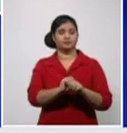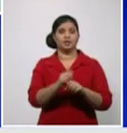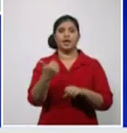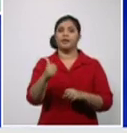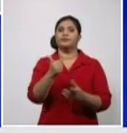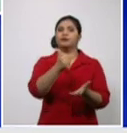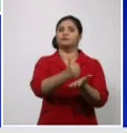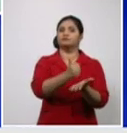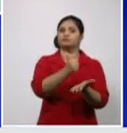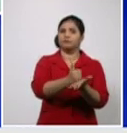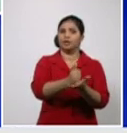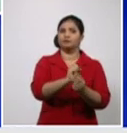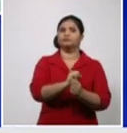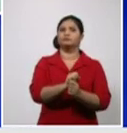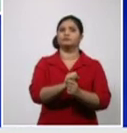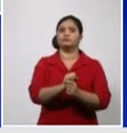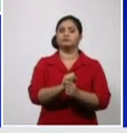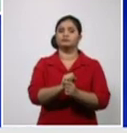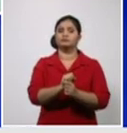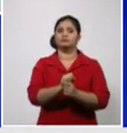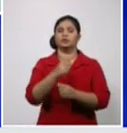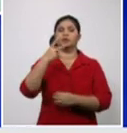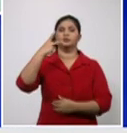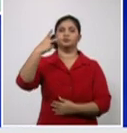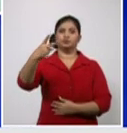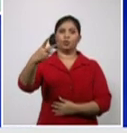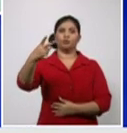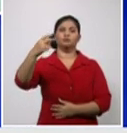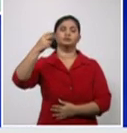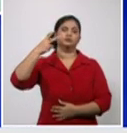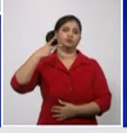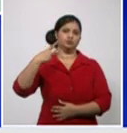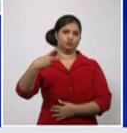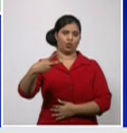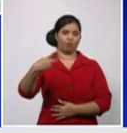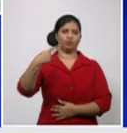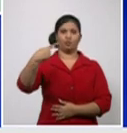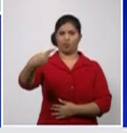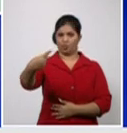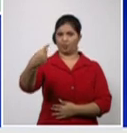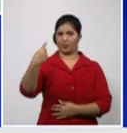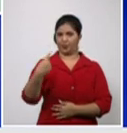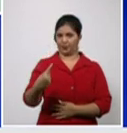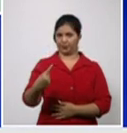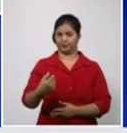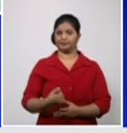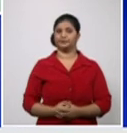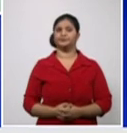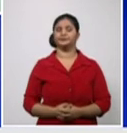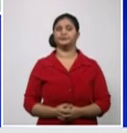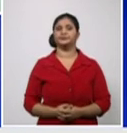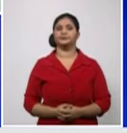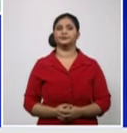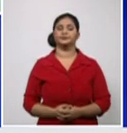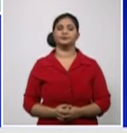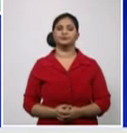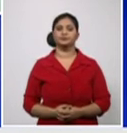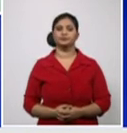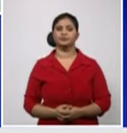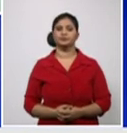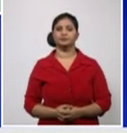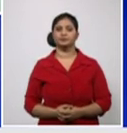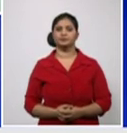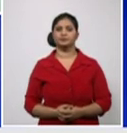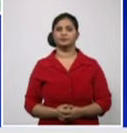de Mayarí, al igual que Moa, y de Banes y Antilla, 1 cada uno. La provincia de Santiago de